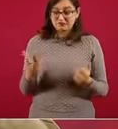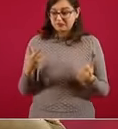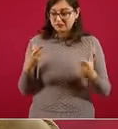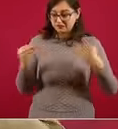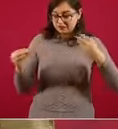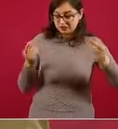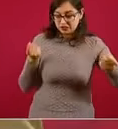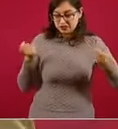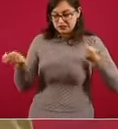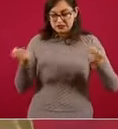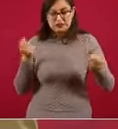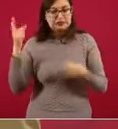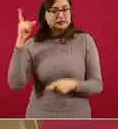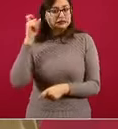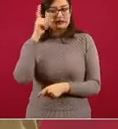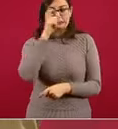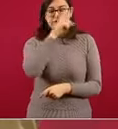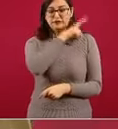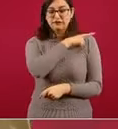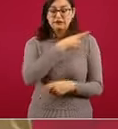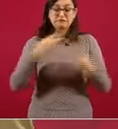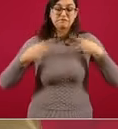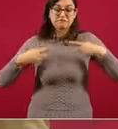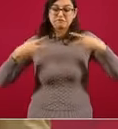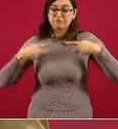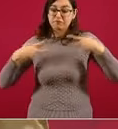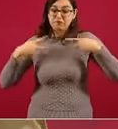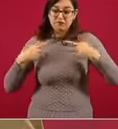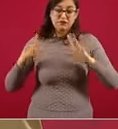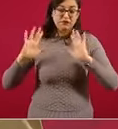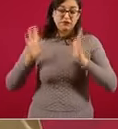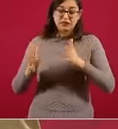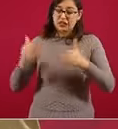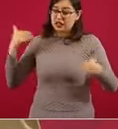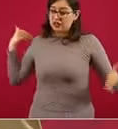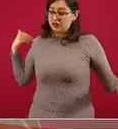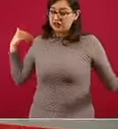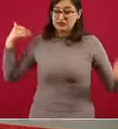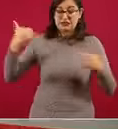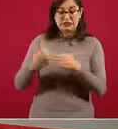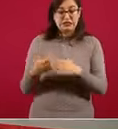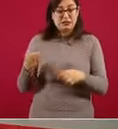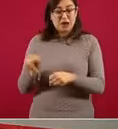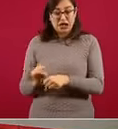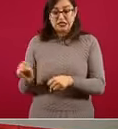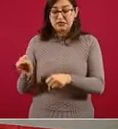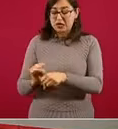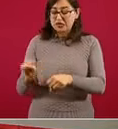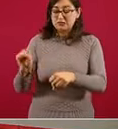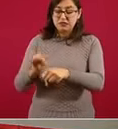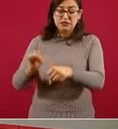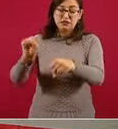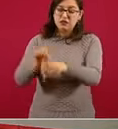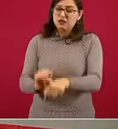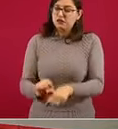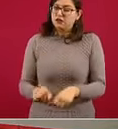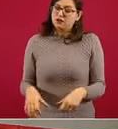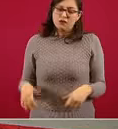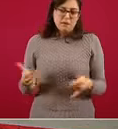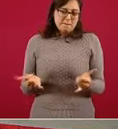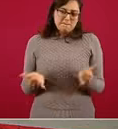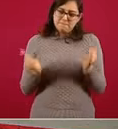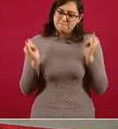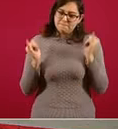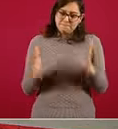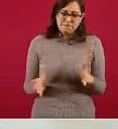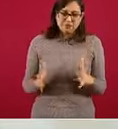mitigación y del comportamiento de los individuos, que después de varias semanas de estar tratando de mantener ciertos límites